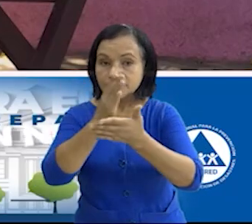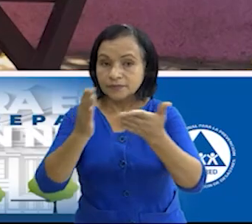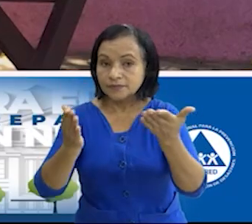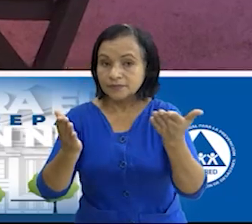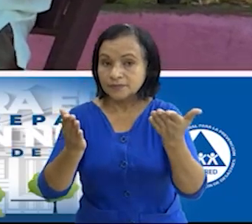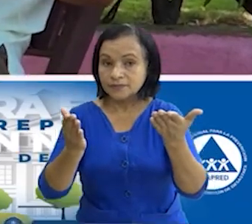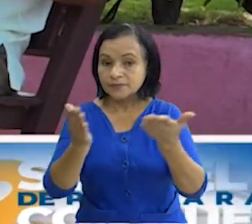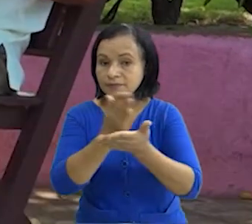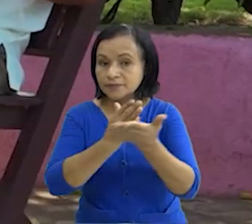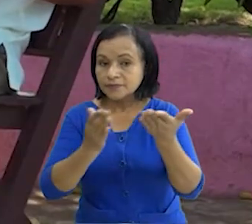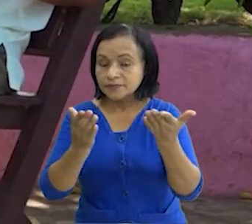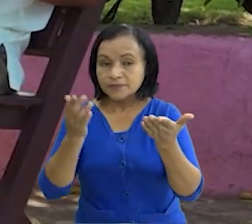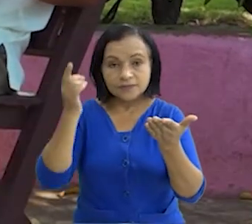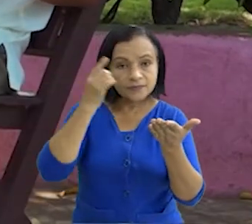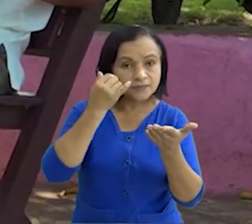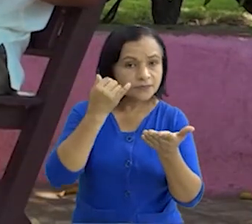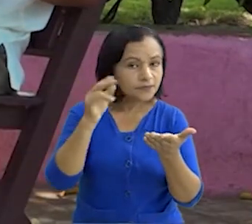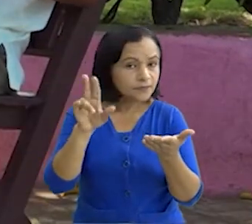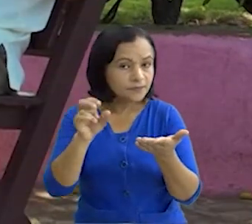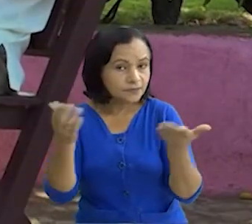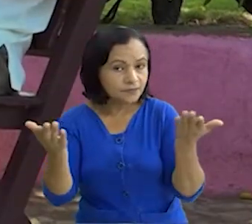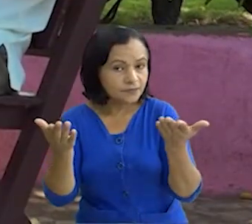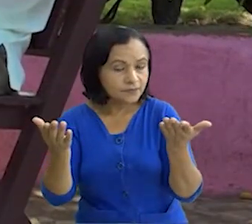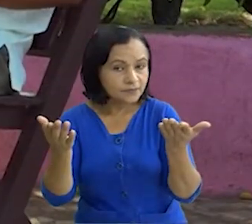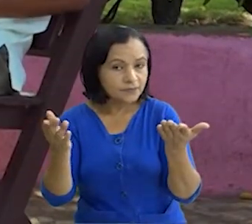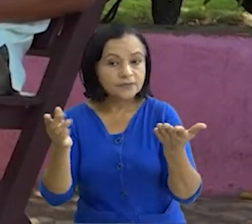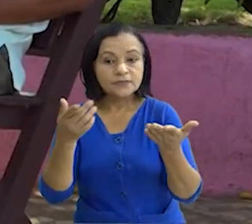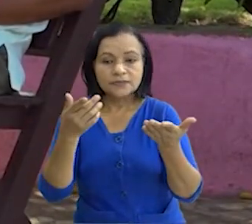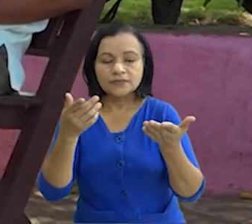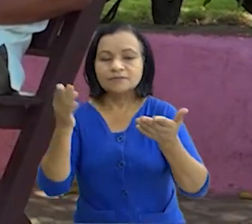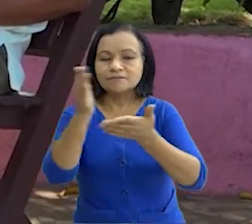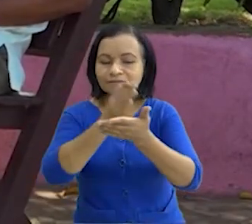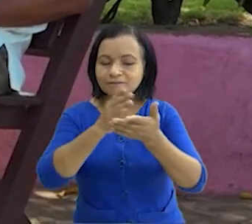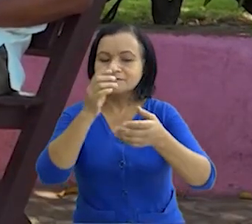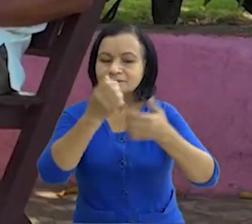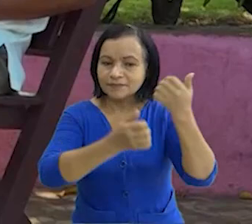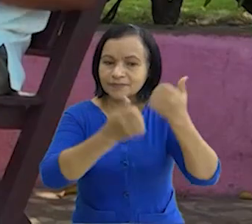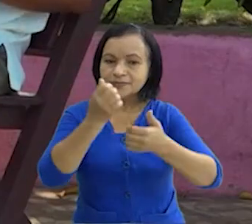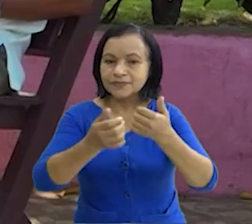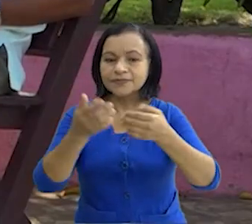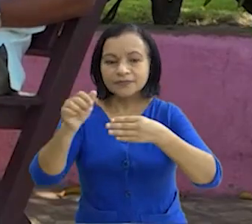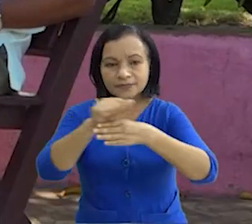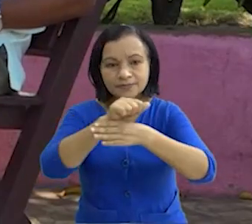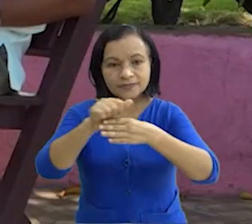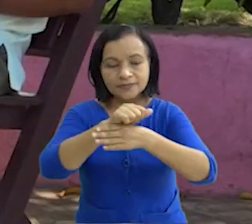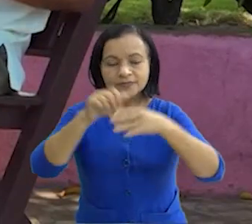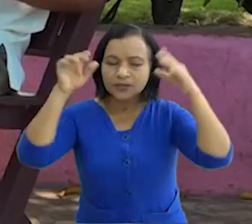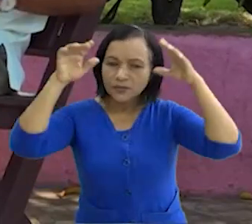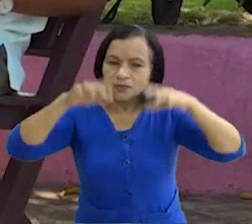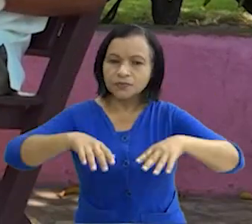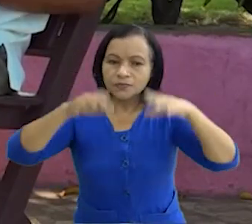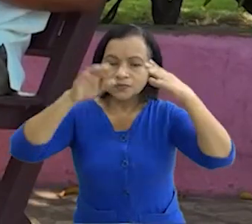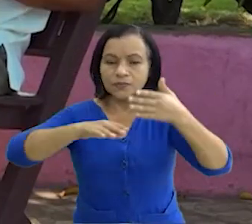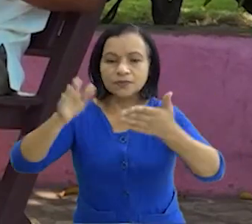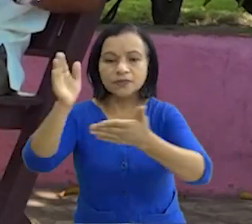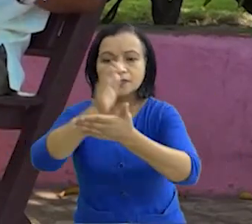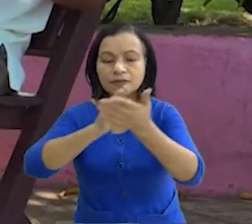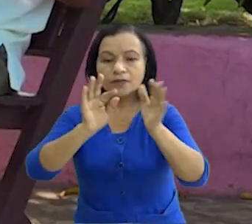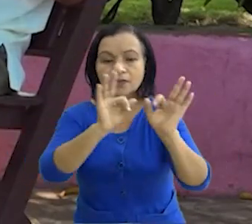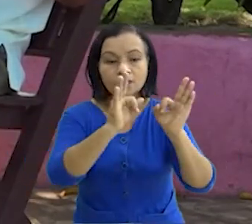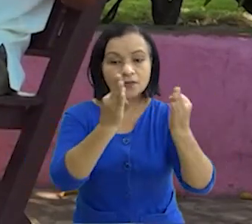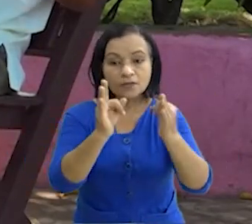repente, nosotros pensamos que no va a ocurrir, pero ahí está, ocurre, y estamos preparados para eso. Ahora con el invierno, hay familias